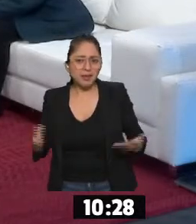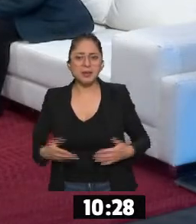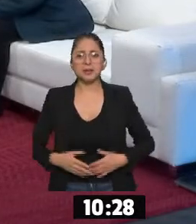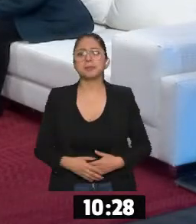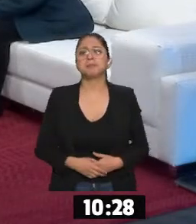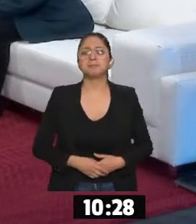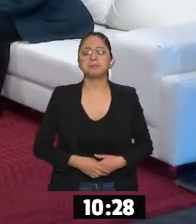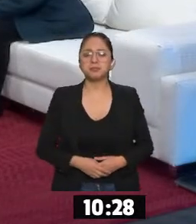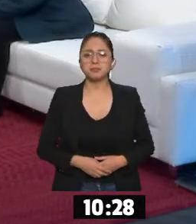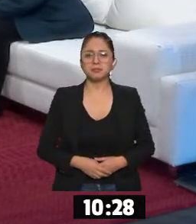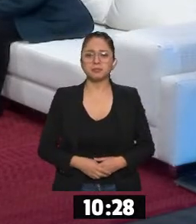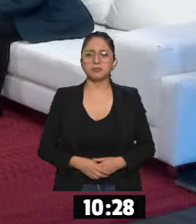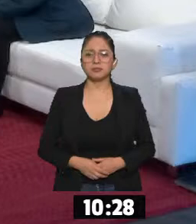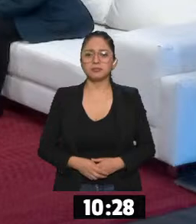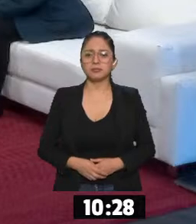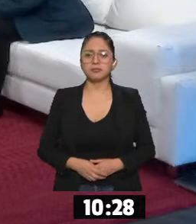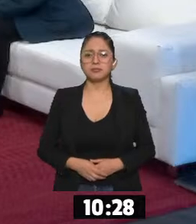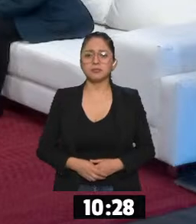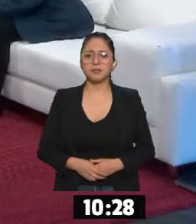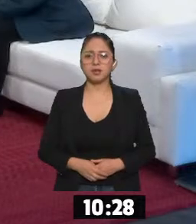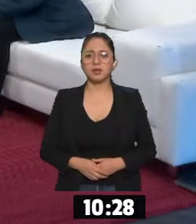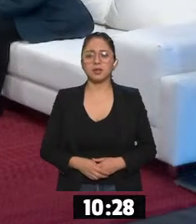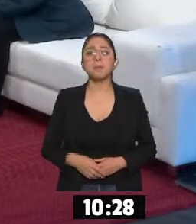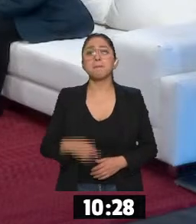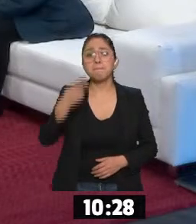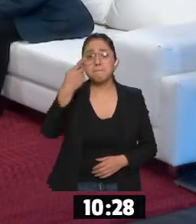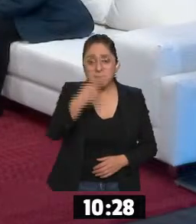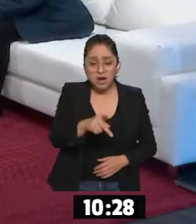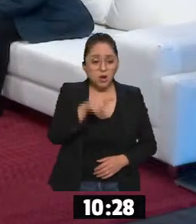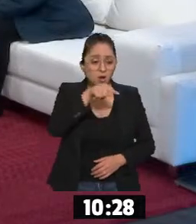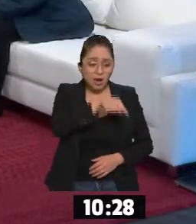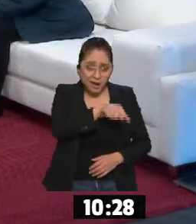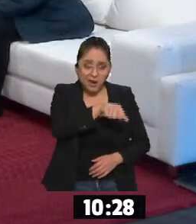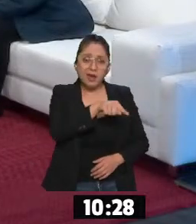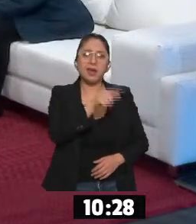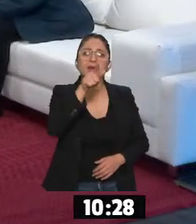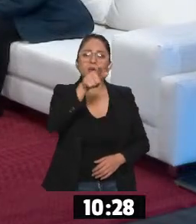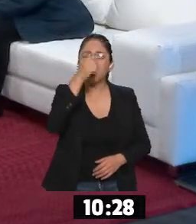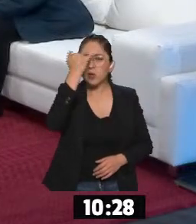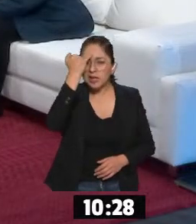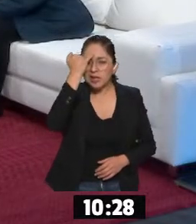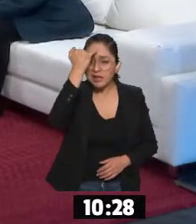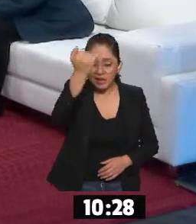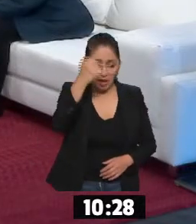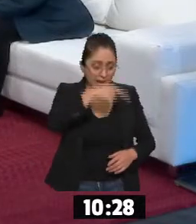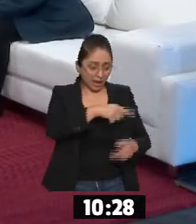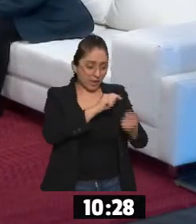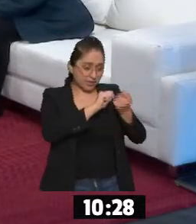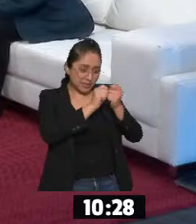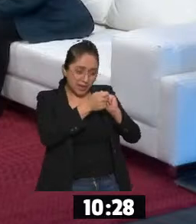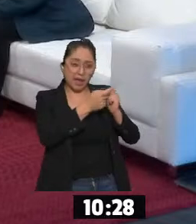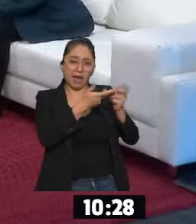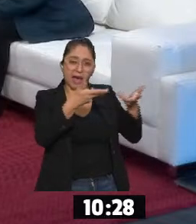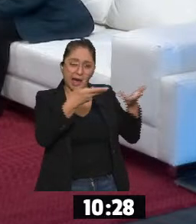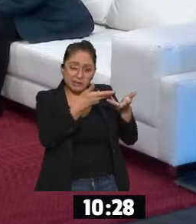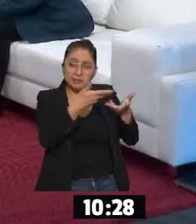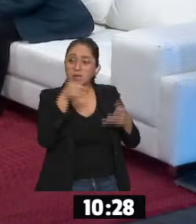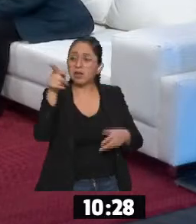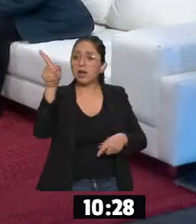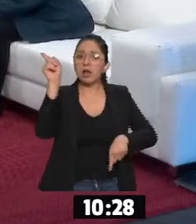ojo, sin la opción de desaparecer la lengua, porque ese es al final Ese es al final lo que muchos pero